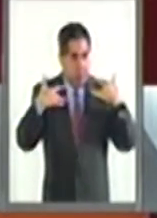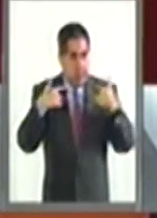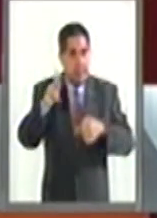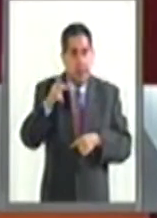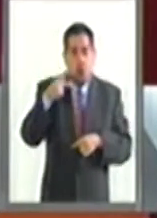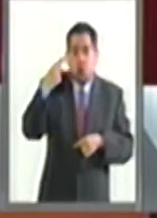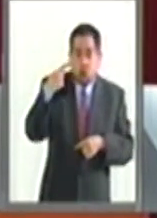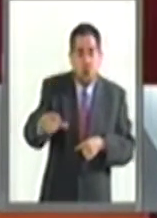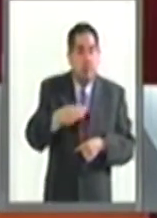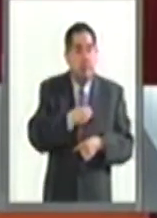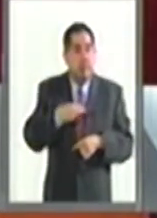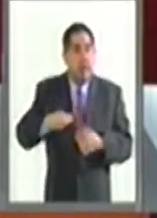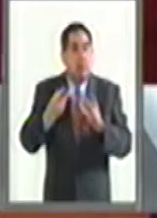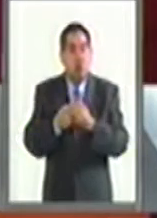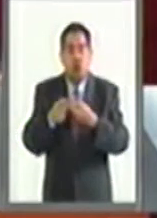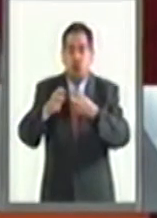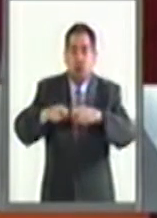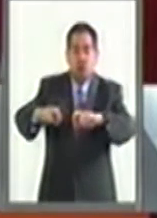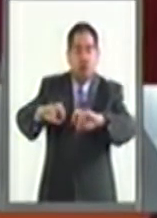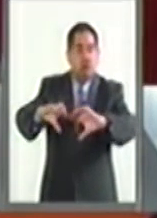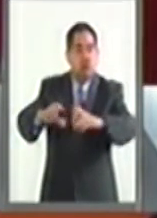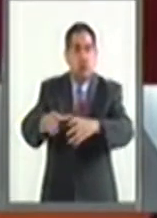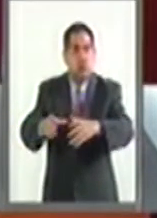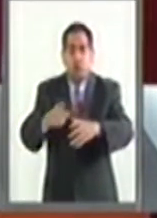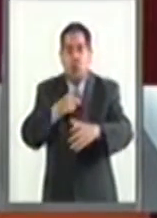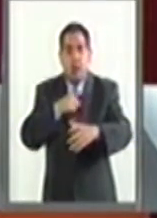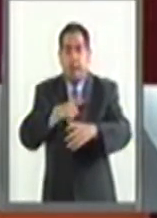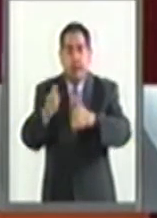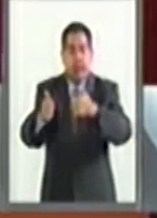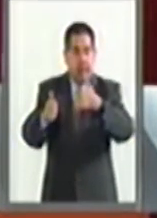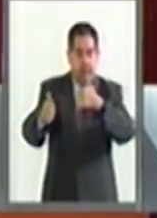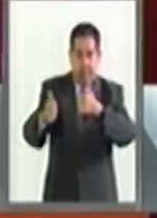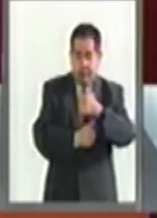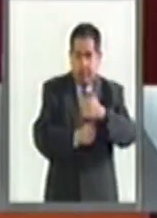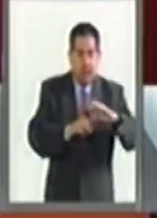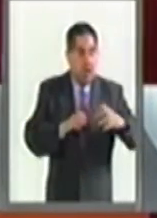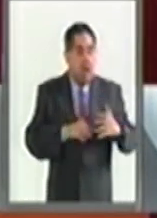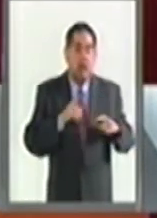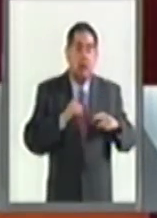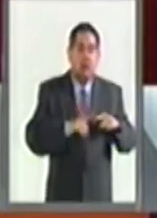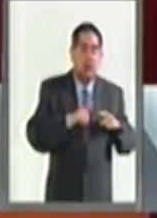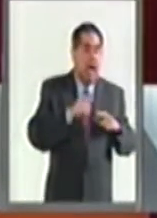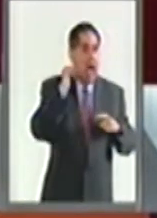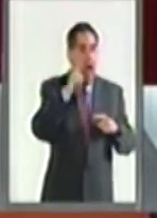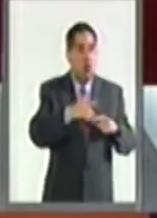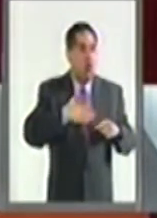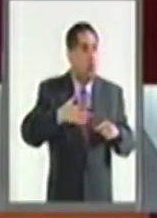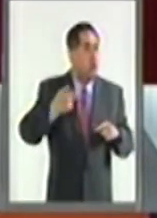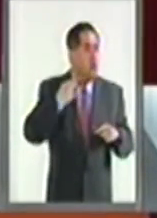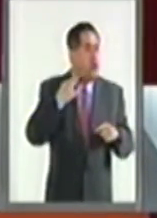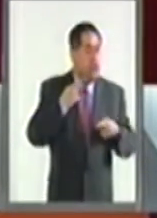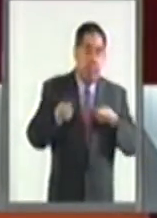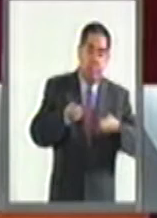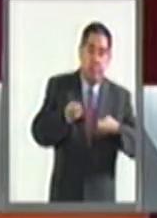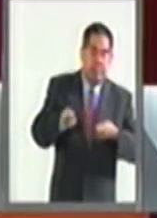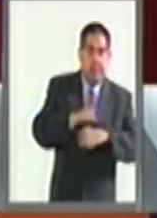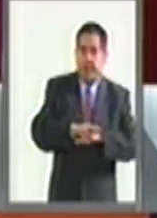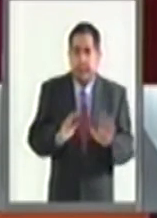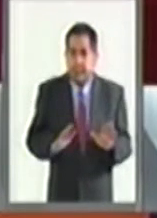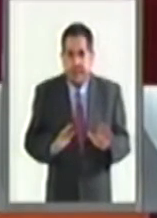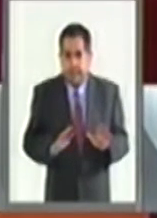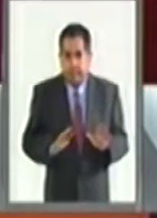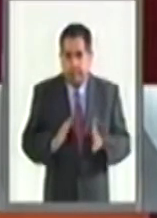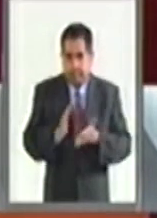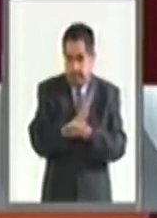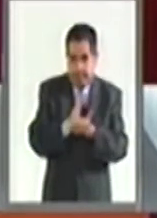sus integrantes no deben estar sujetos al capricho o secuestro de ningún poder político o de facto.